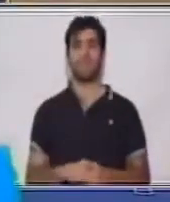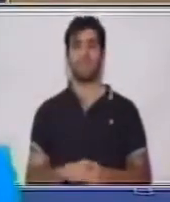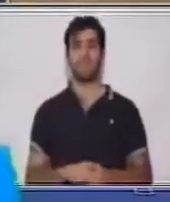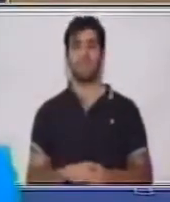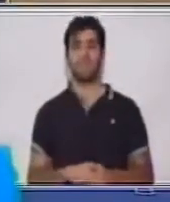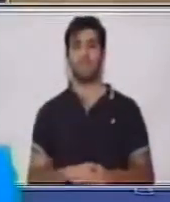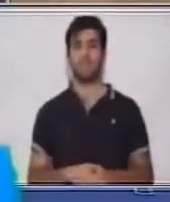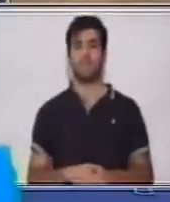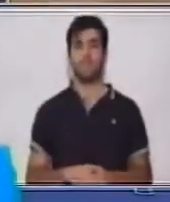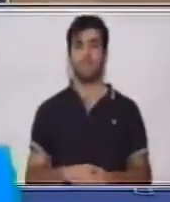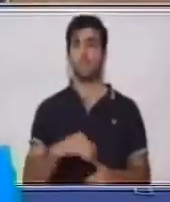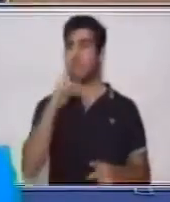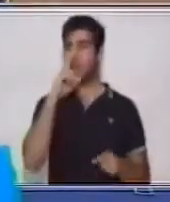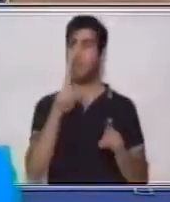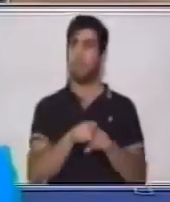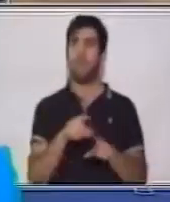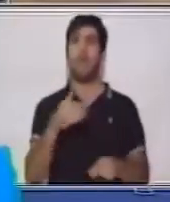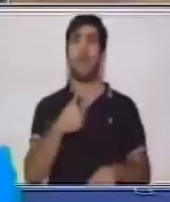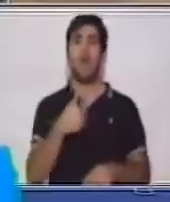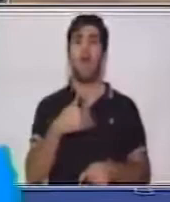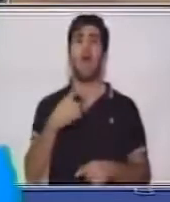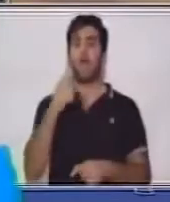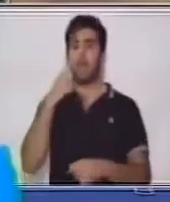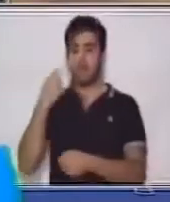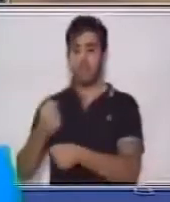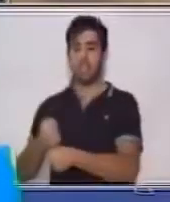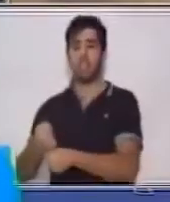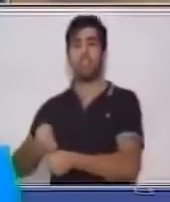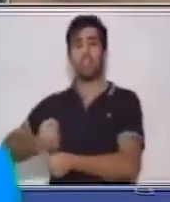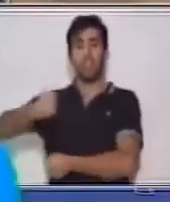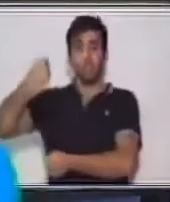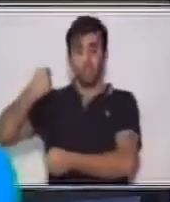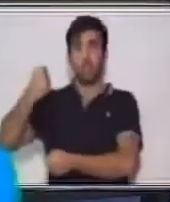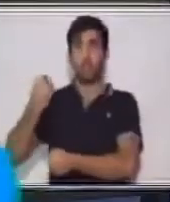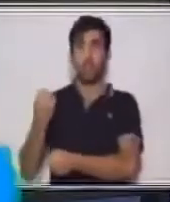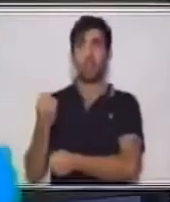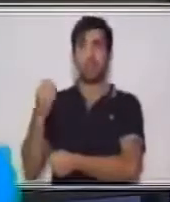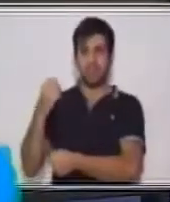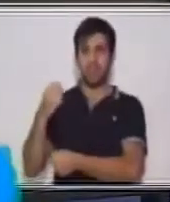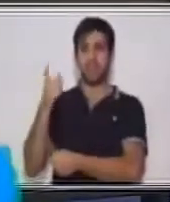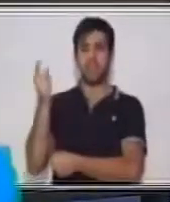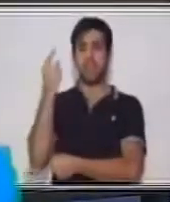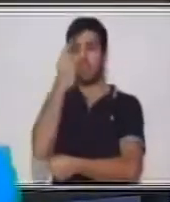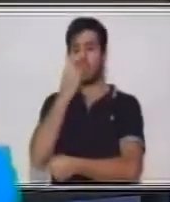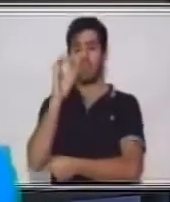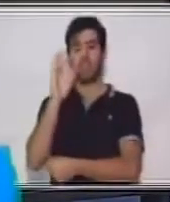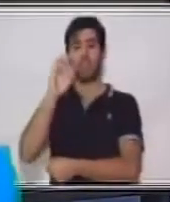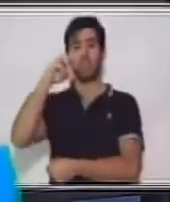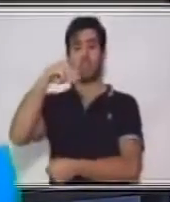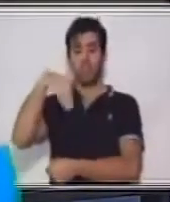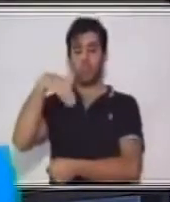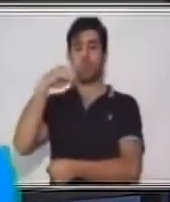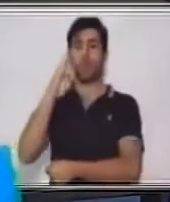tenemos sombrilla. Ay, tráeme la sombrilla. Es igual a decir